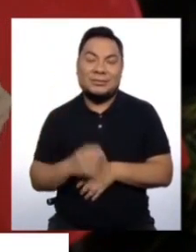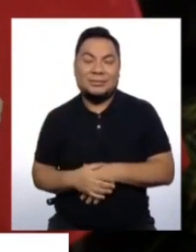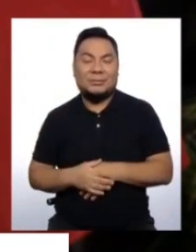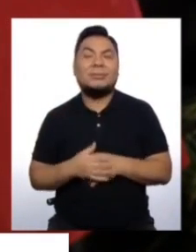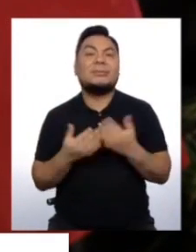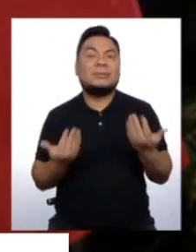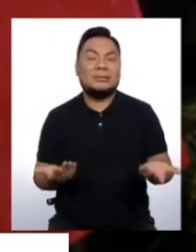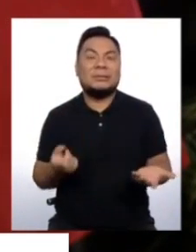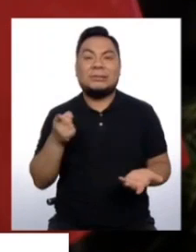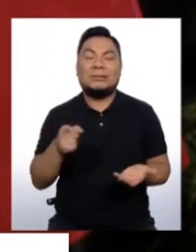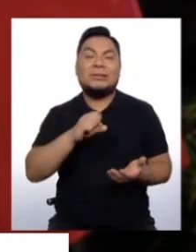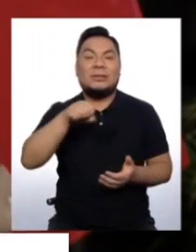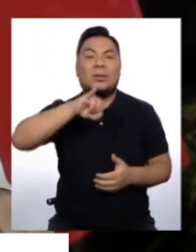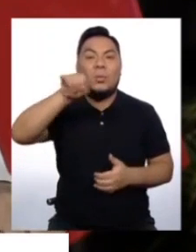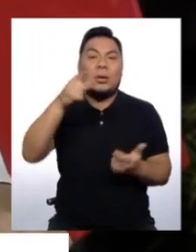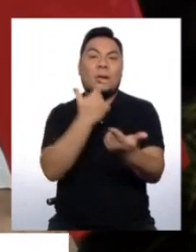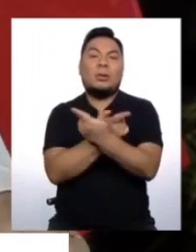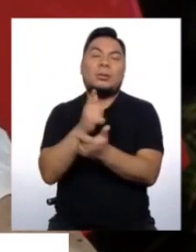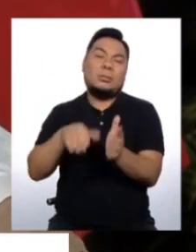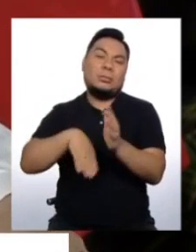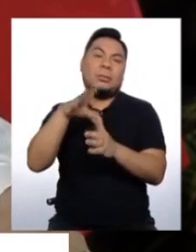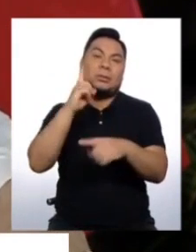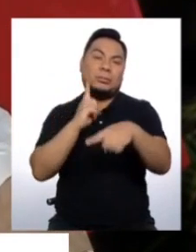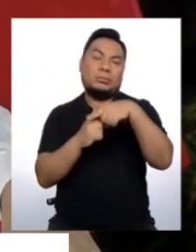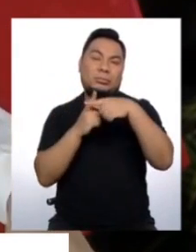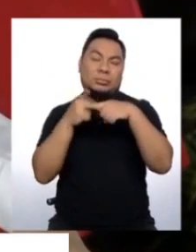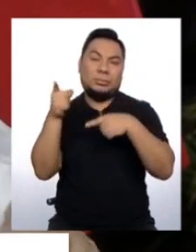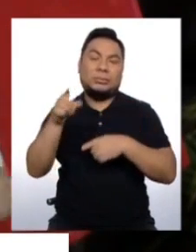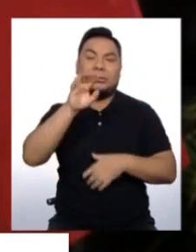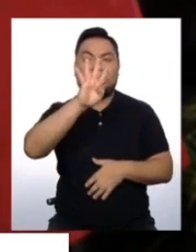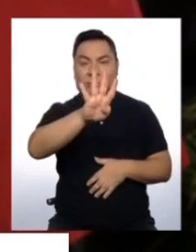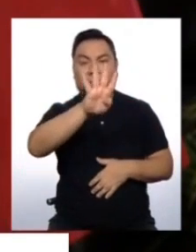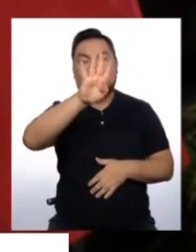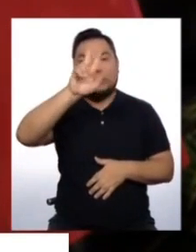hay el mayor porcentaje de positivos,